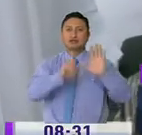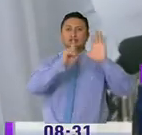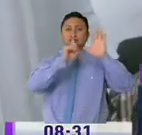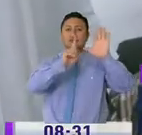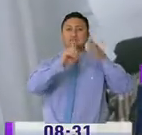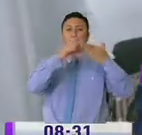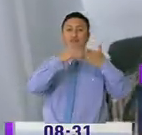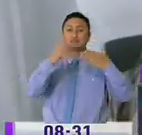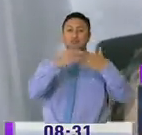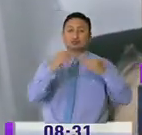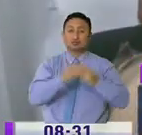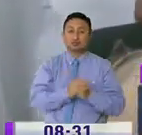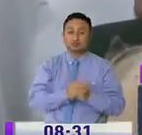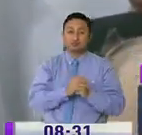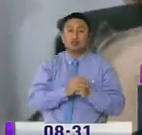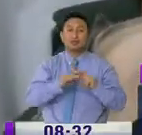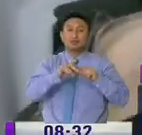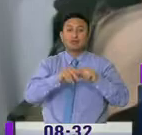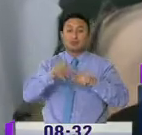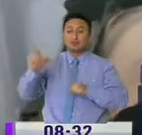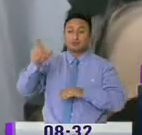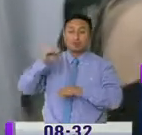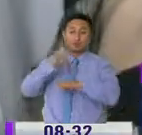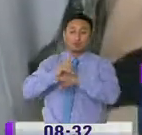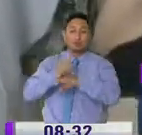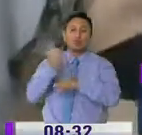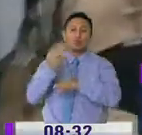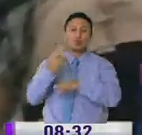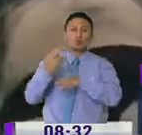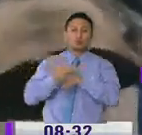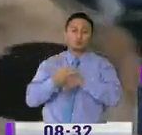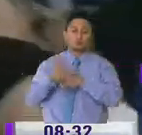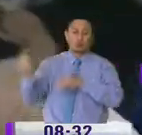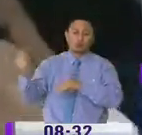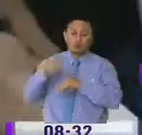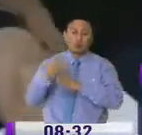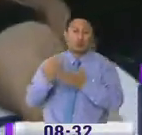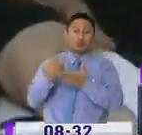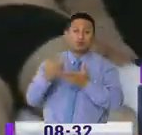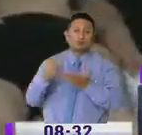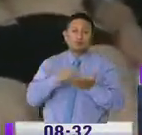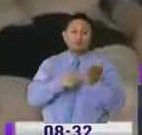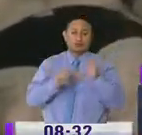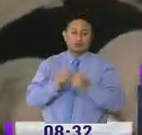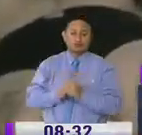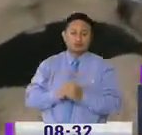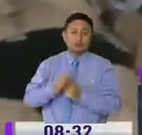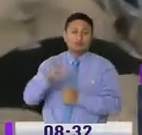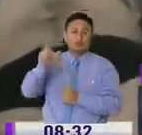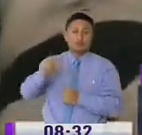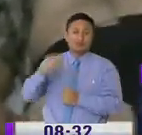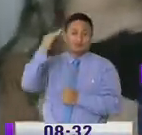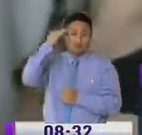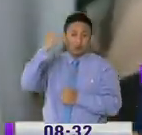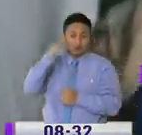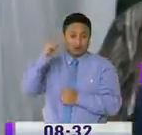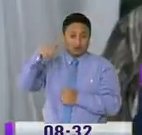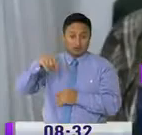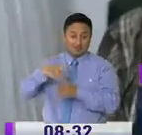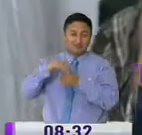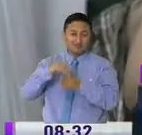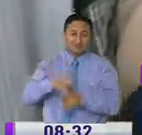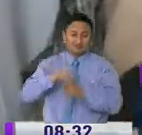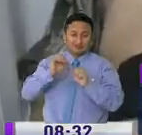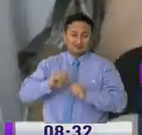las sesiones ya depende de la valoración del médico coreano, que es quien les hace una cita y también les hace una